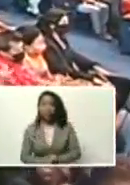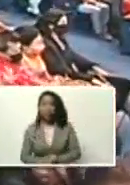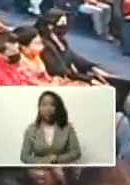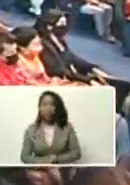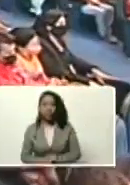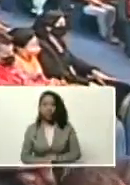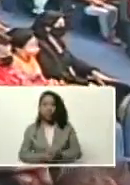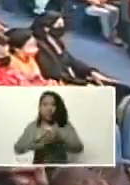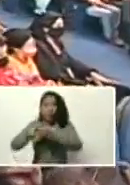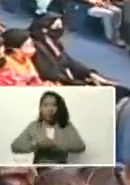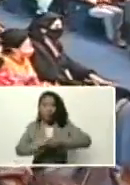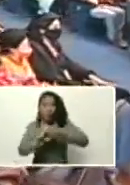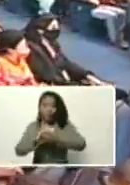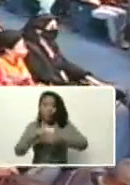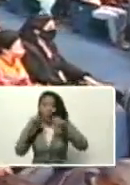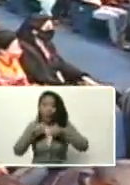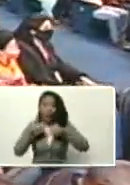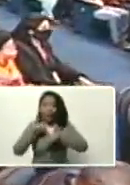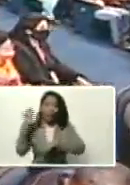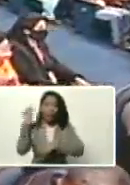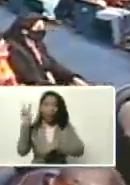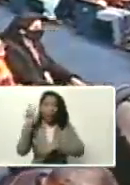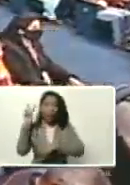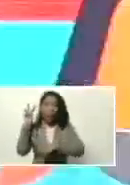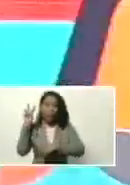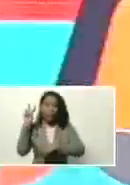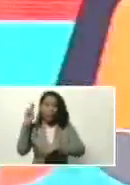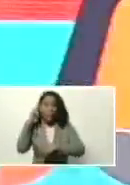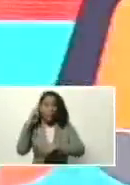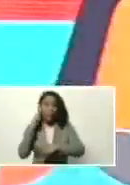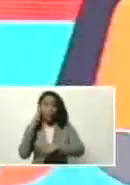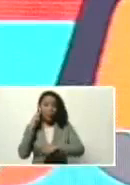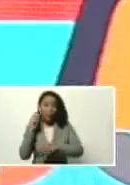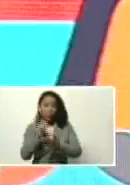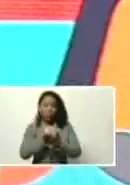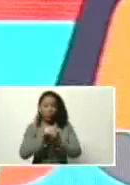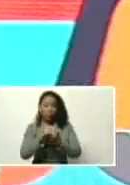Desde Trujillo, aquí de los Andes venezolanos, Ricardo.